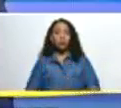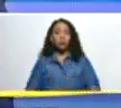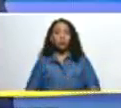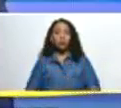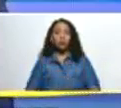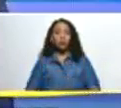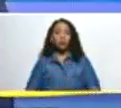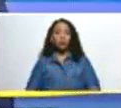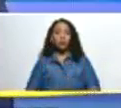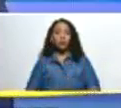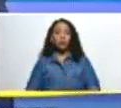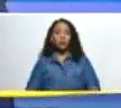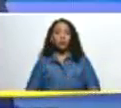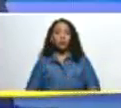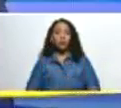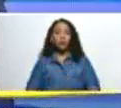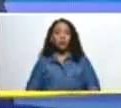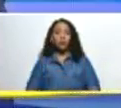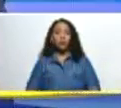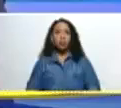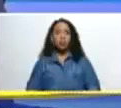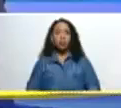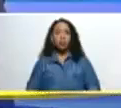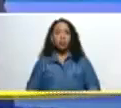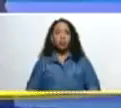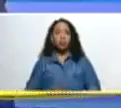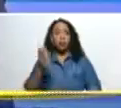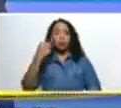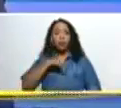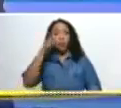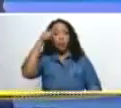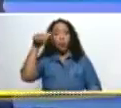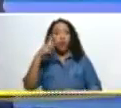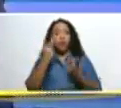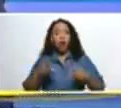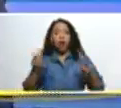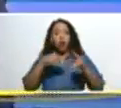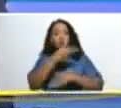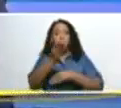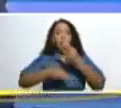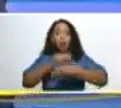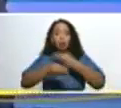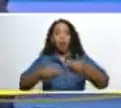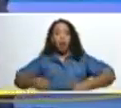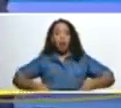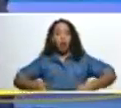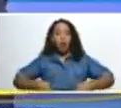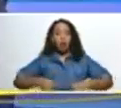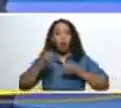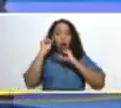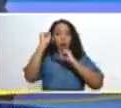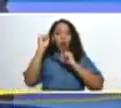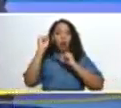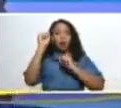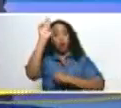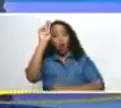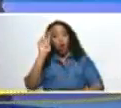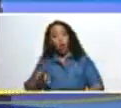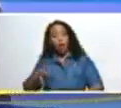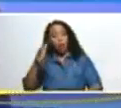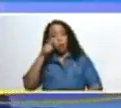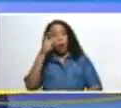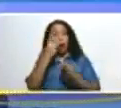moviéndose por aquí, por allá, para que nuestro pueblo valore el esfuerzo que ustedes hacen como héroes anónimos del día a día de la seguridad y